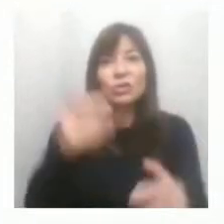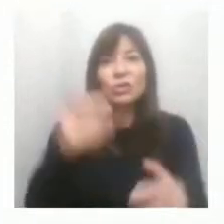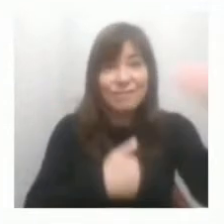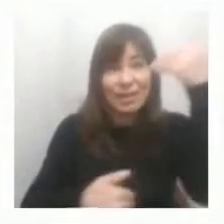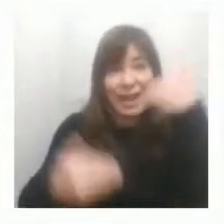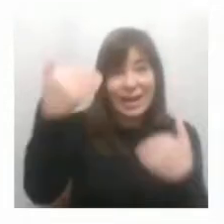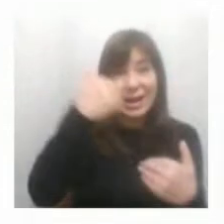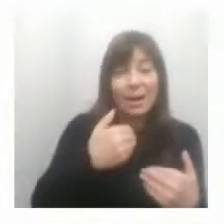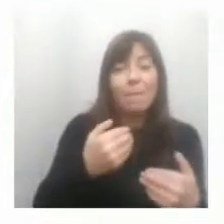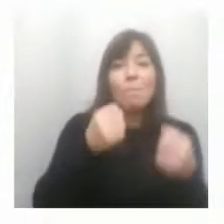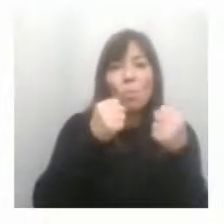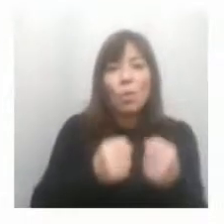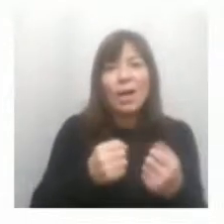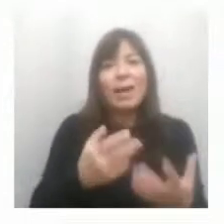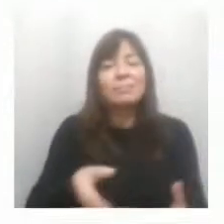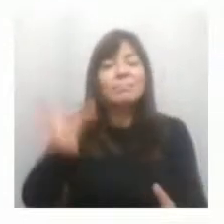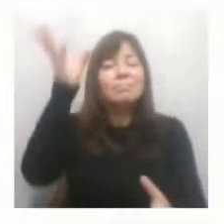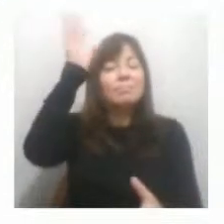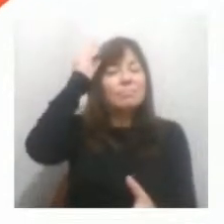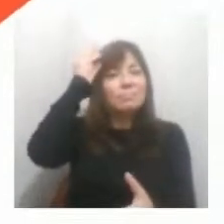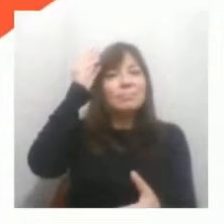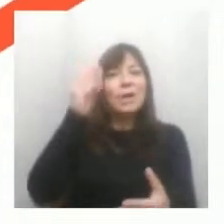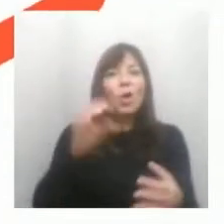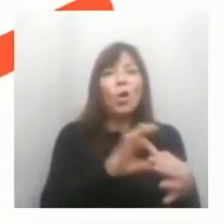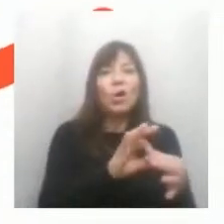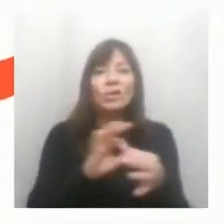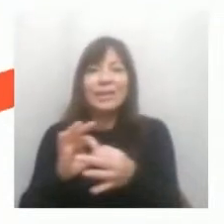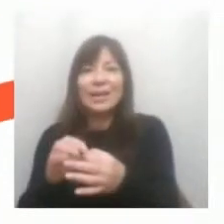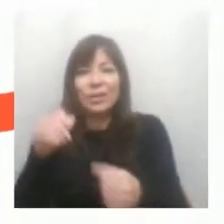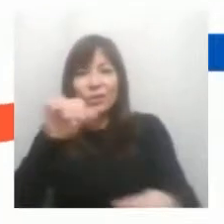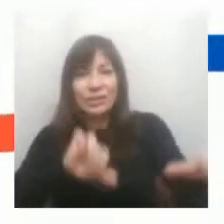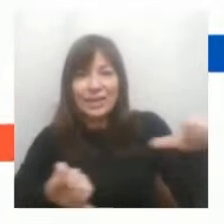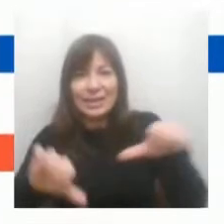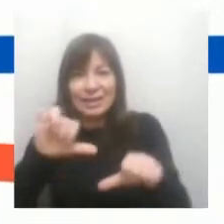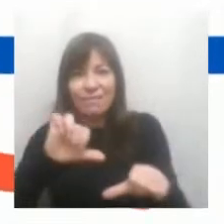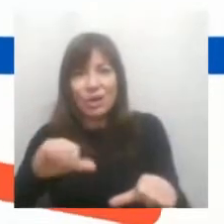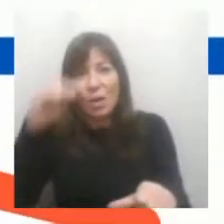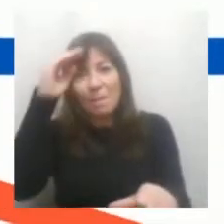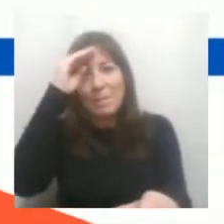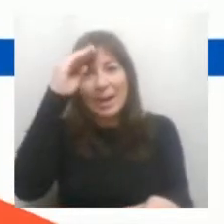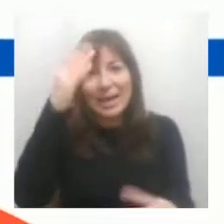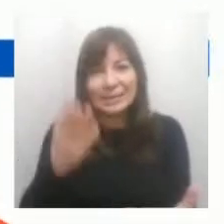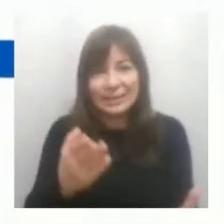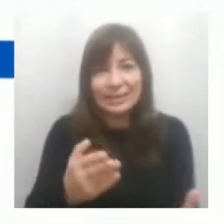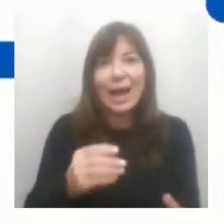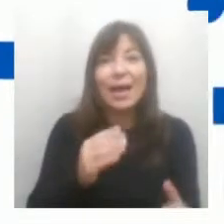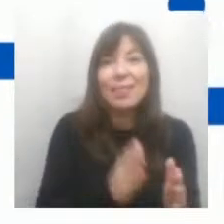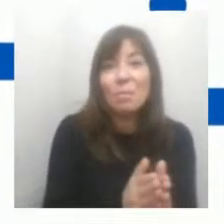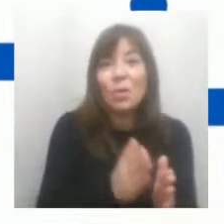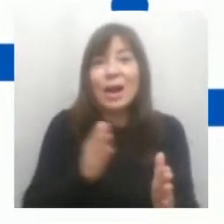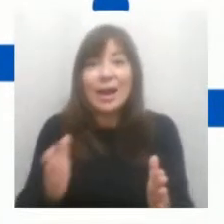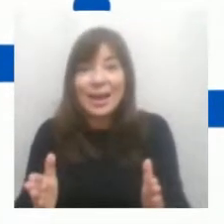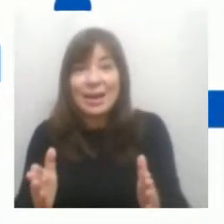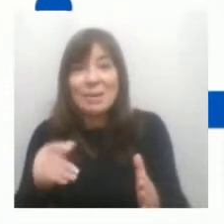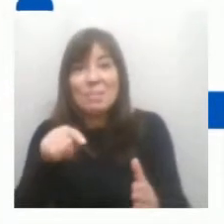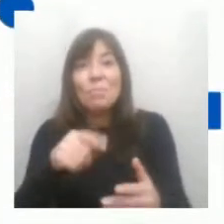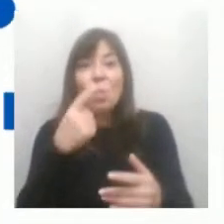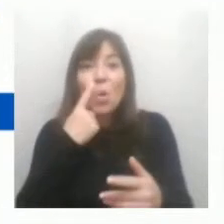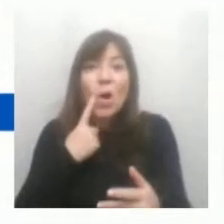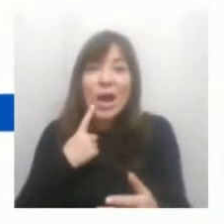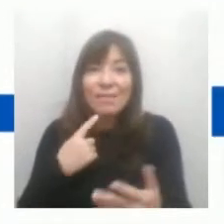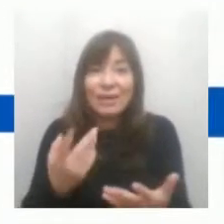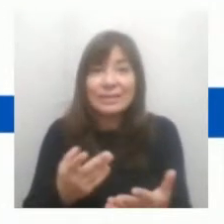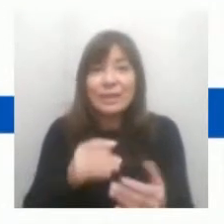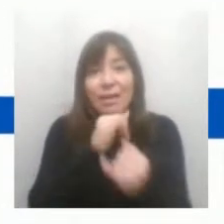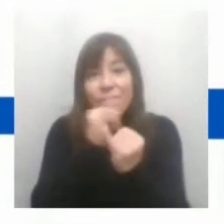contenido científico por medio de una experiencia memorable. Ya con un diseño básico andando, pasamos a la etapa de pruebas y prototipos. Esto nos ayuda a evaluar